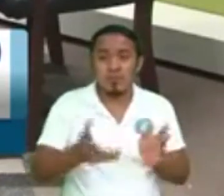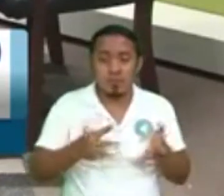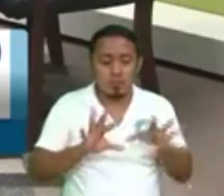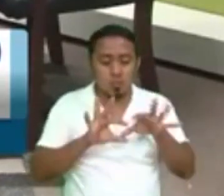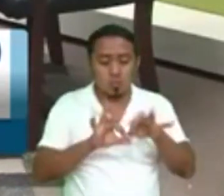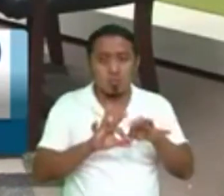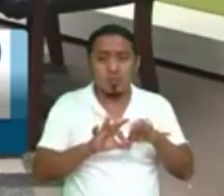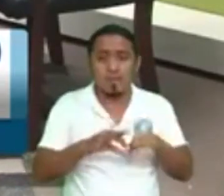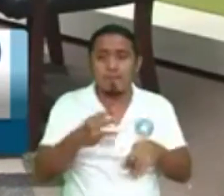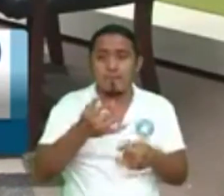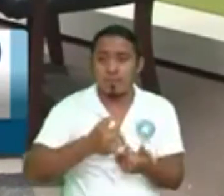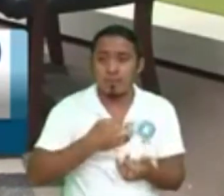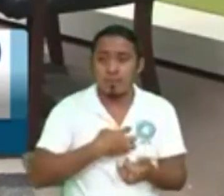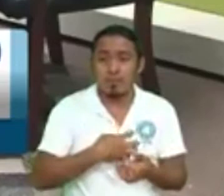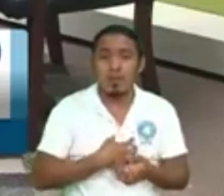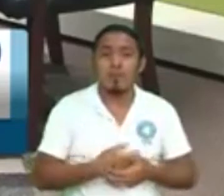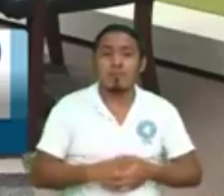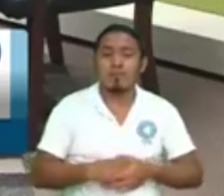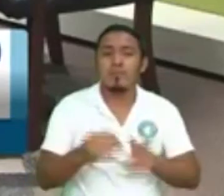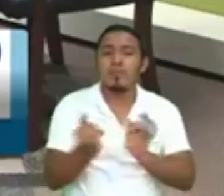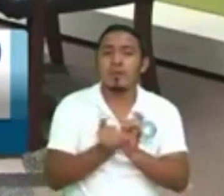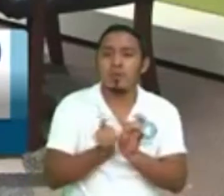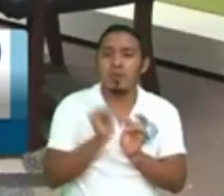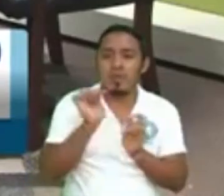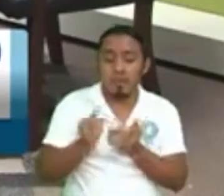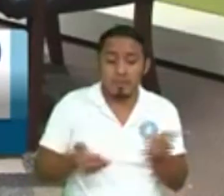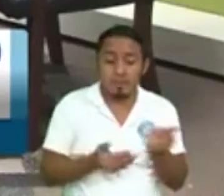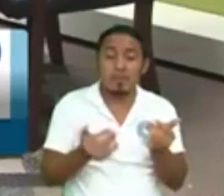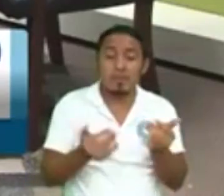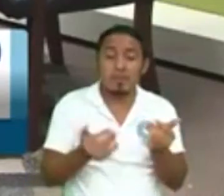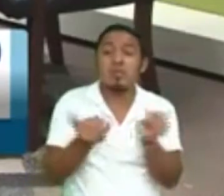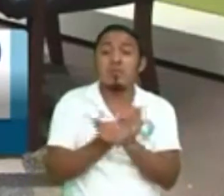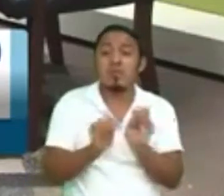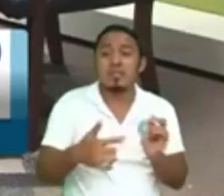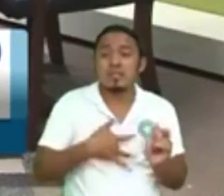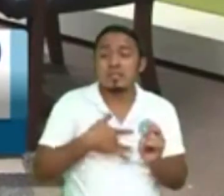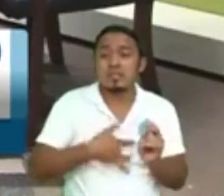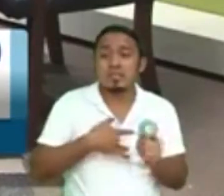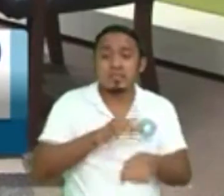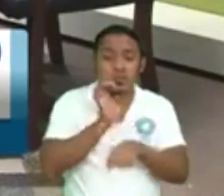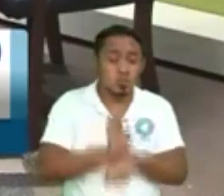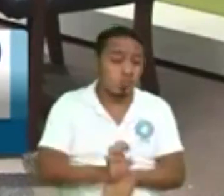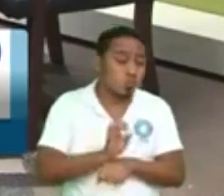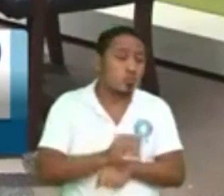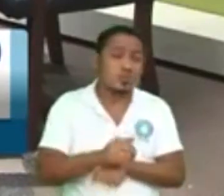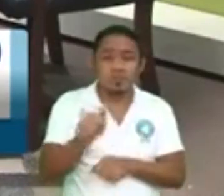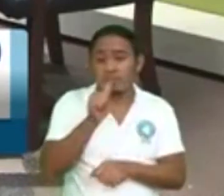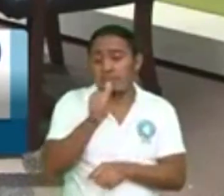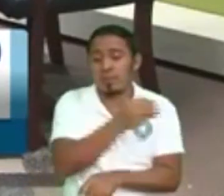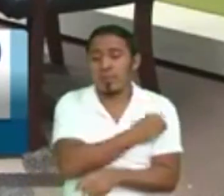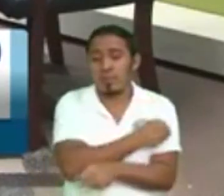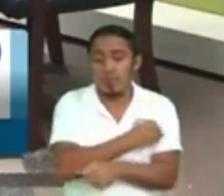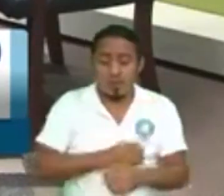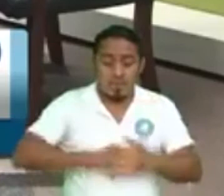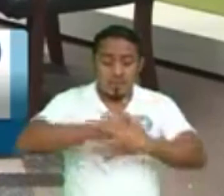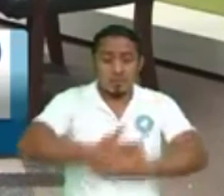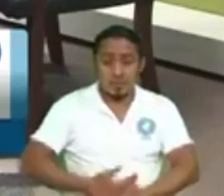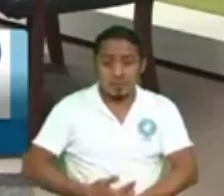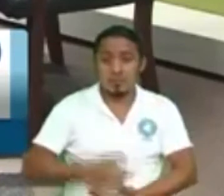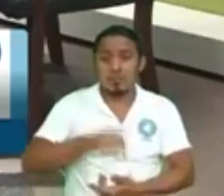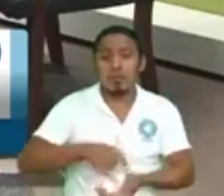el licor propiamente, ellos presentan ellos como que necesitan del licor. Así es, porque se acostumbraron en toda su vida intrauterina de lo que es el